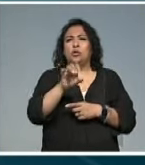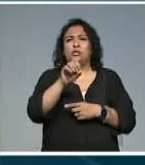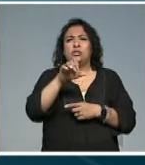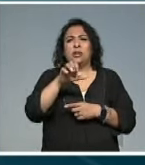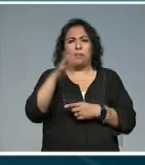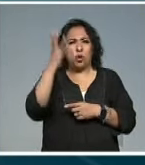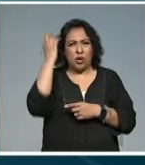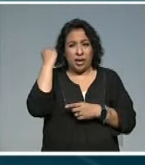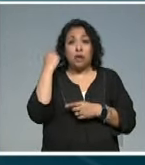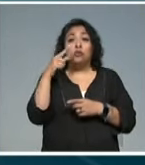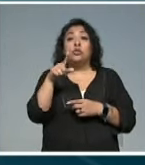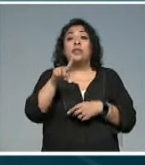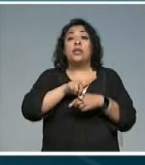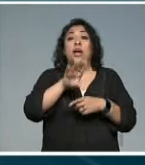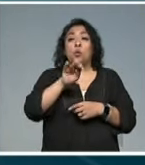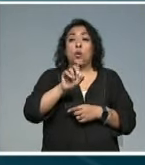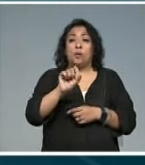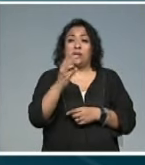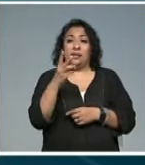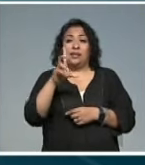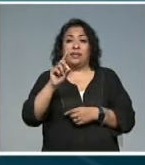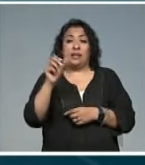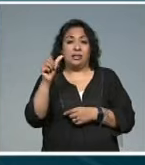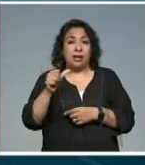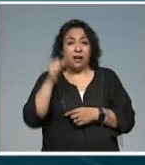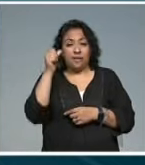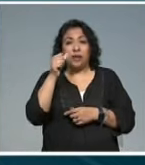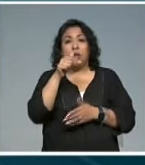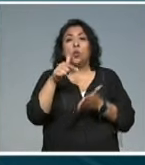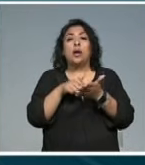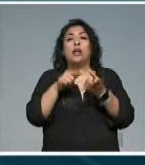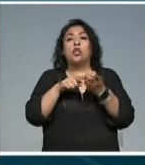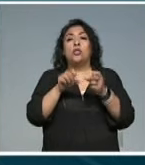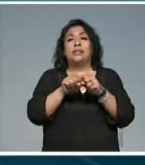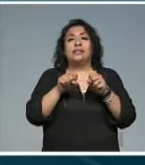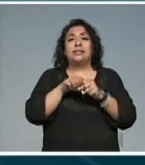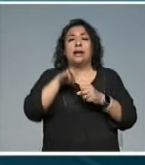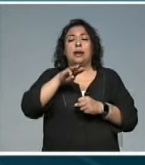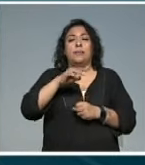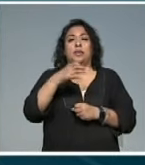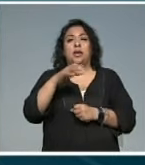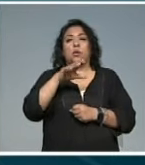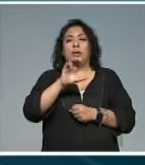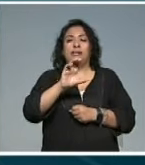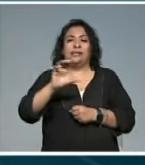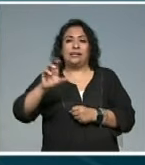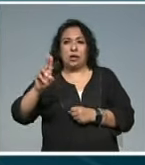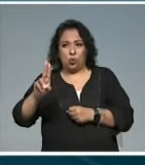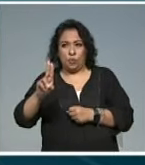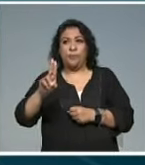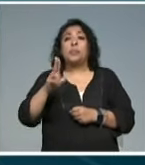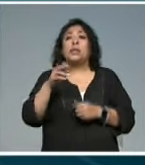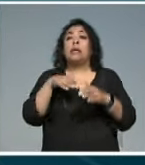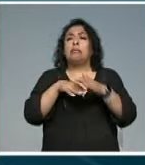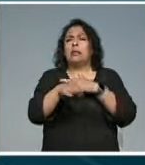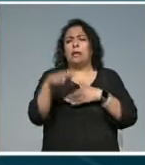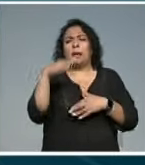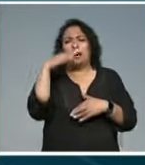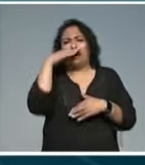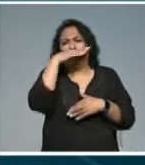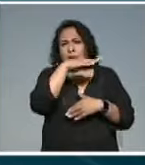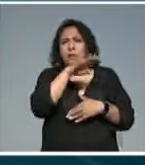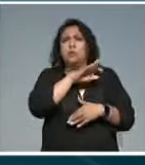Pavón, así como el 9, 23 y 30 de abril en la Sala Miguel Covarrubias del Centro Cultural Universitario. La entrada es